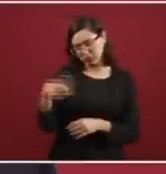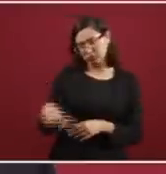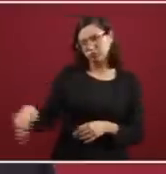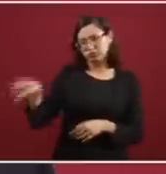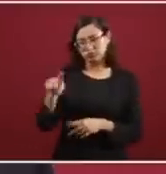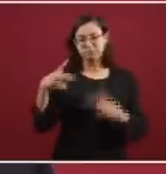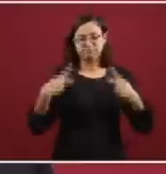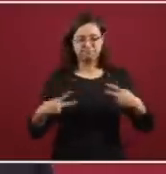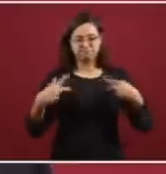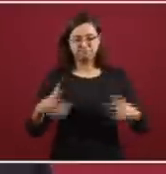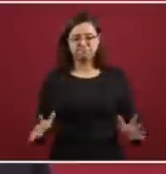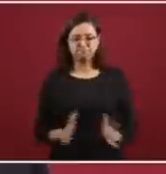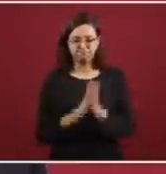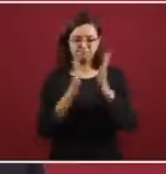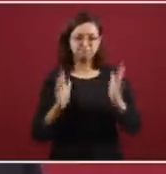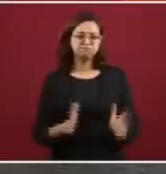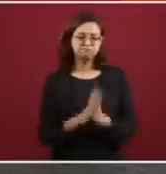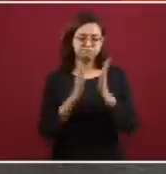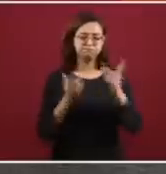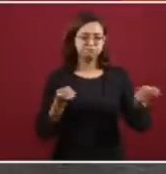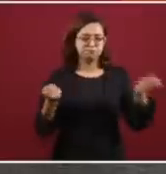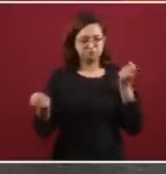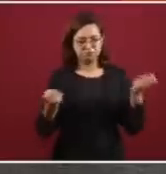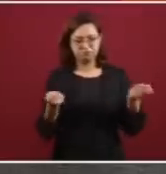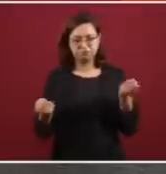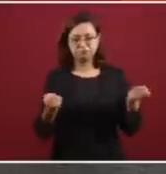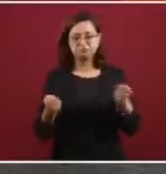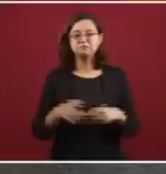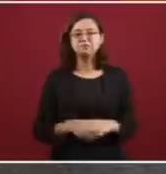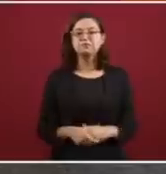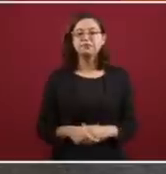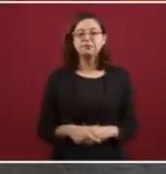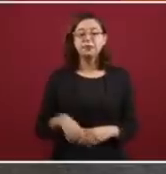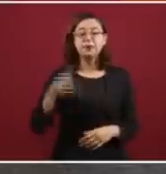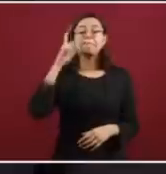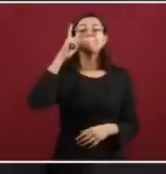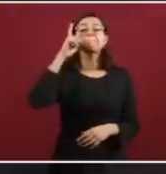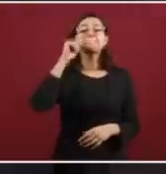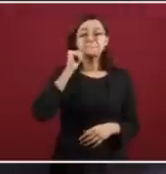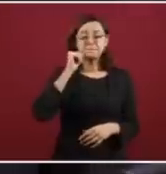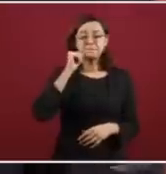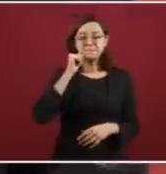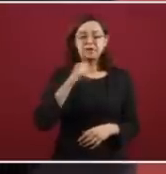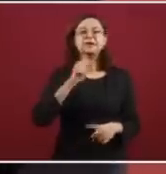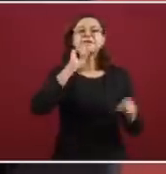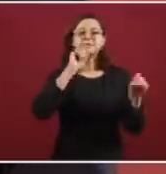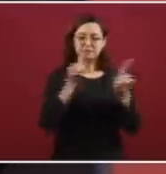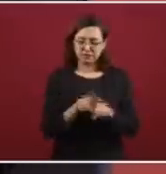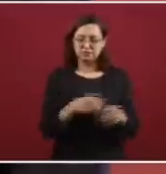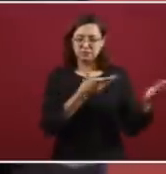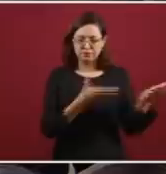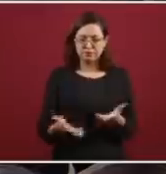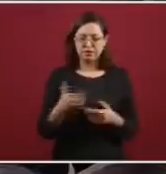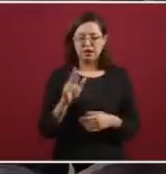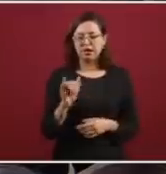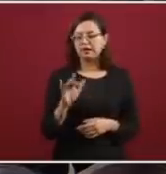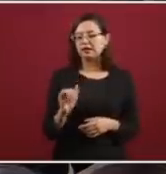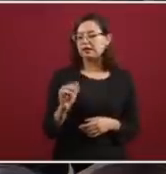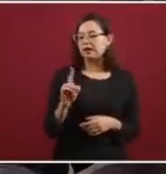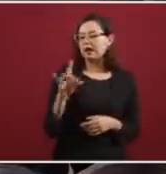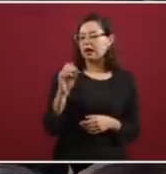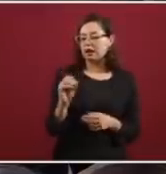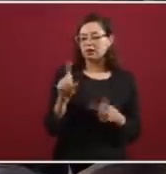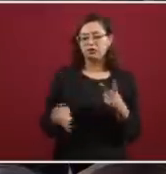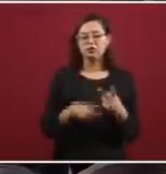de los consumidores. Mañana también va a estar Ricardo, va a estar la secretaria